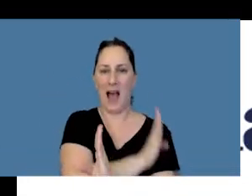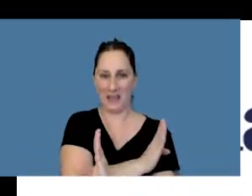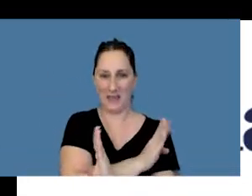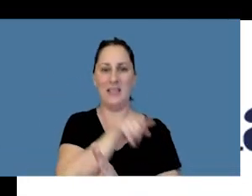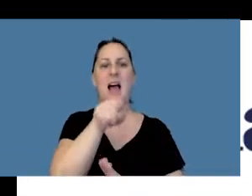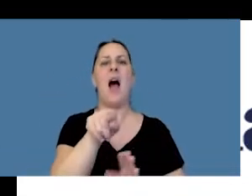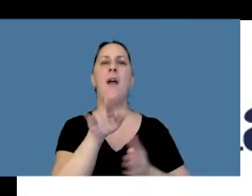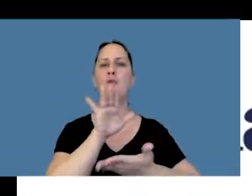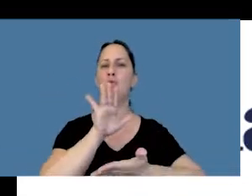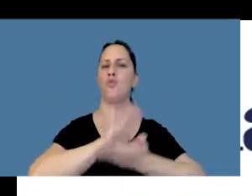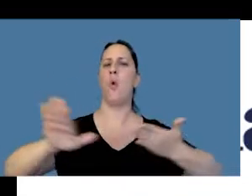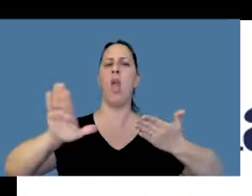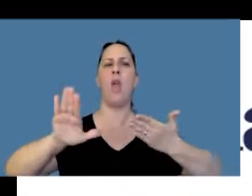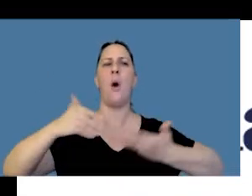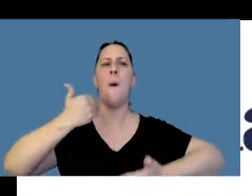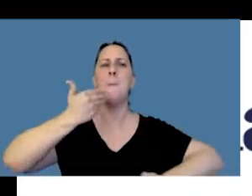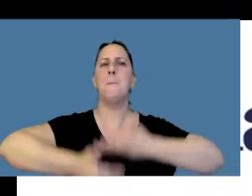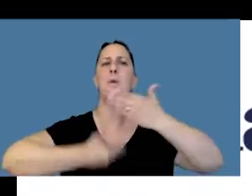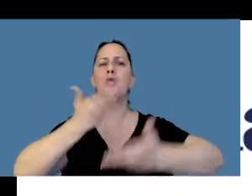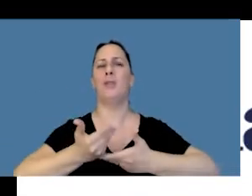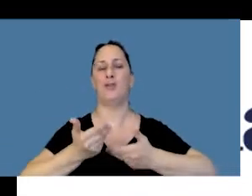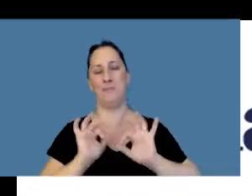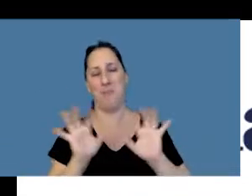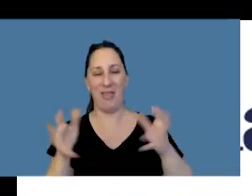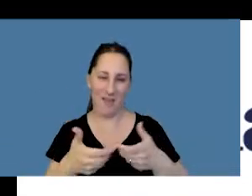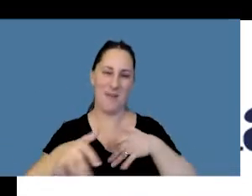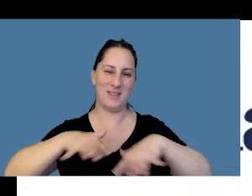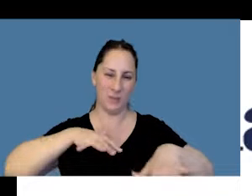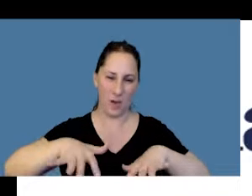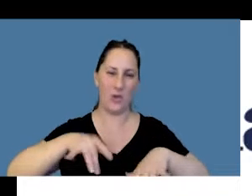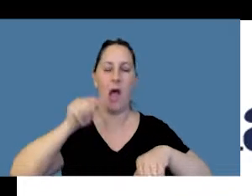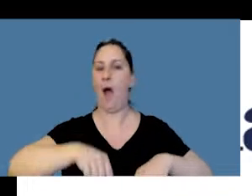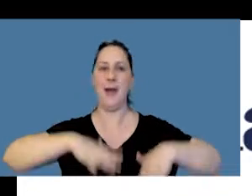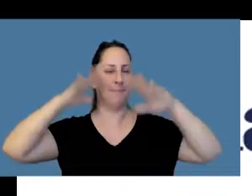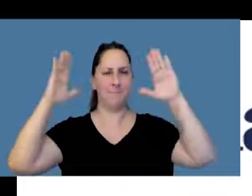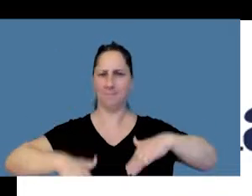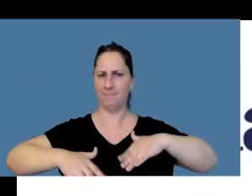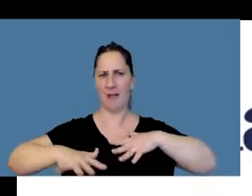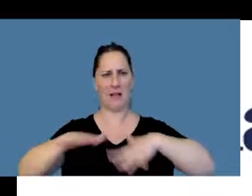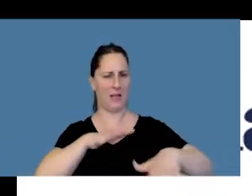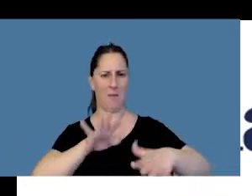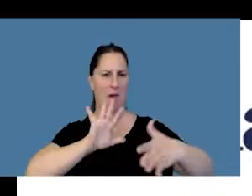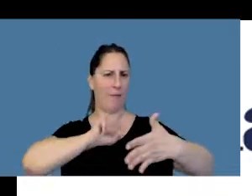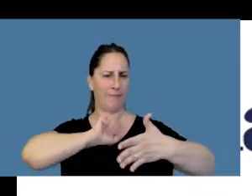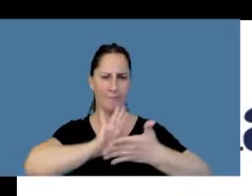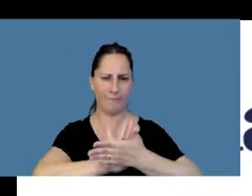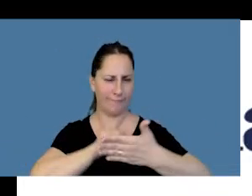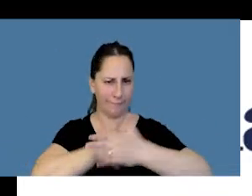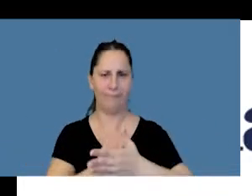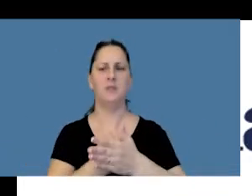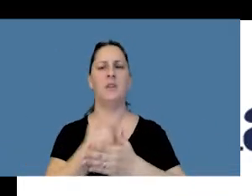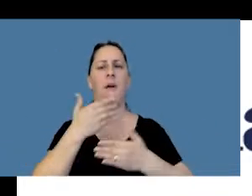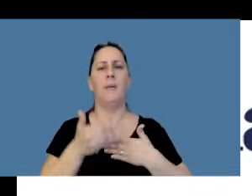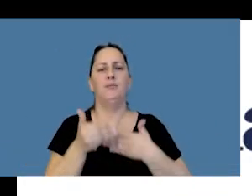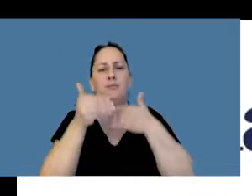reciente salida de un proceso de pandemia donde hubo una paralización de actividades, es que se ha ido